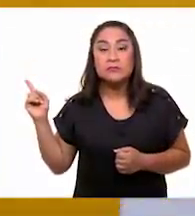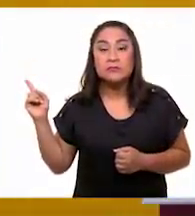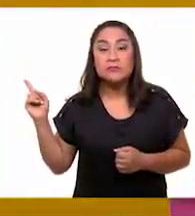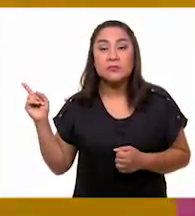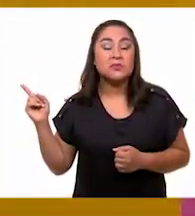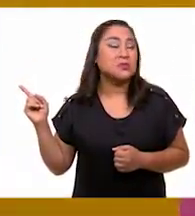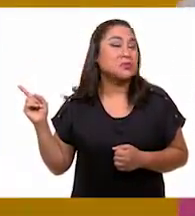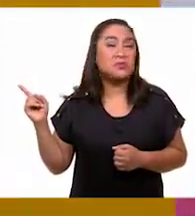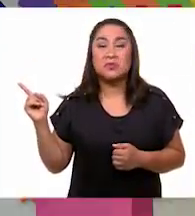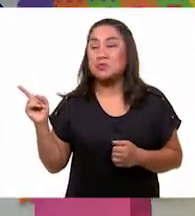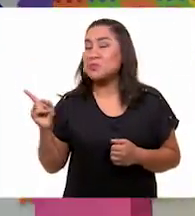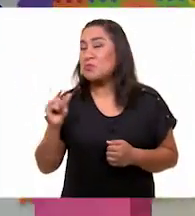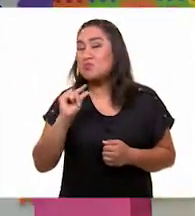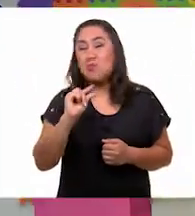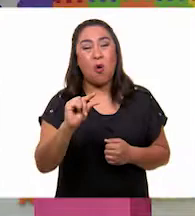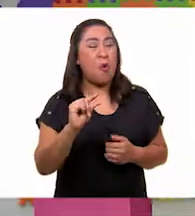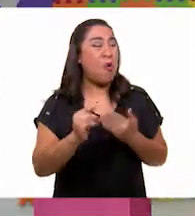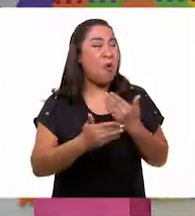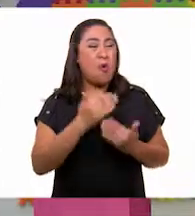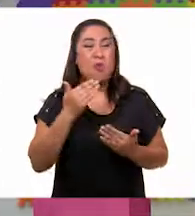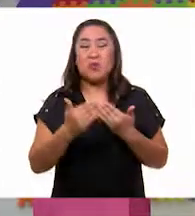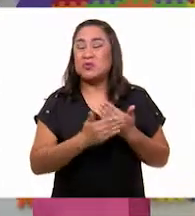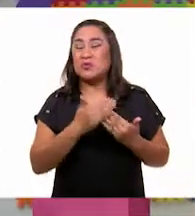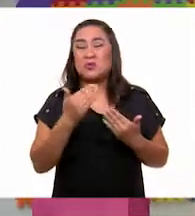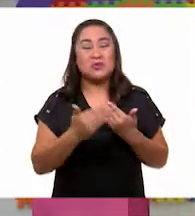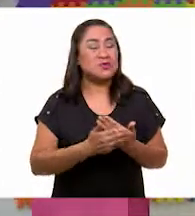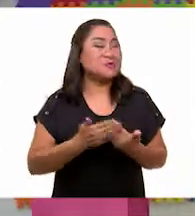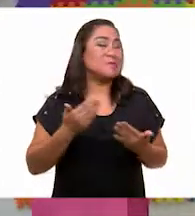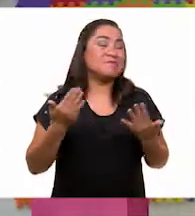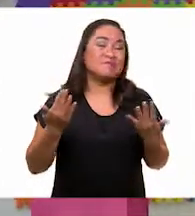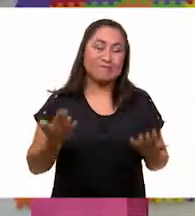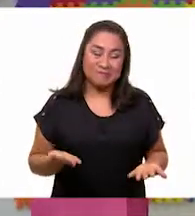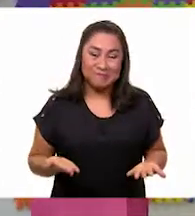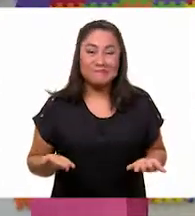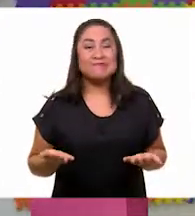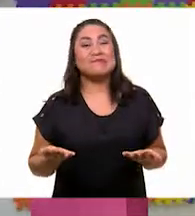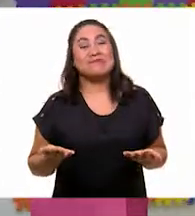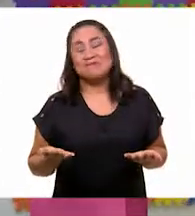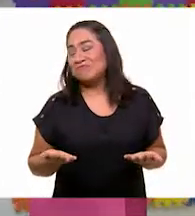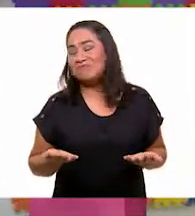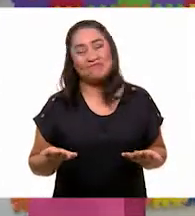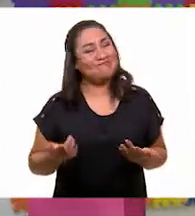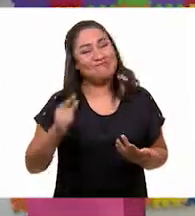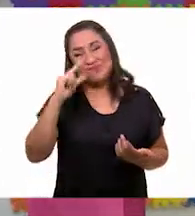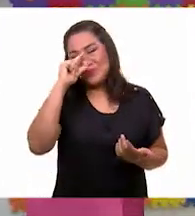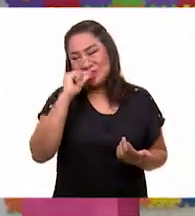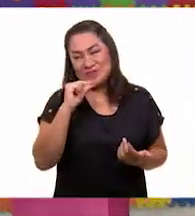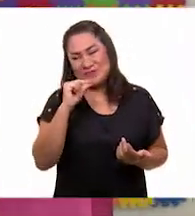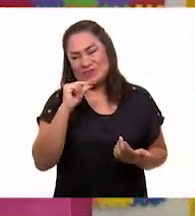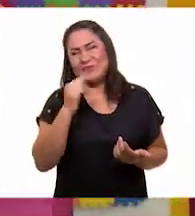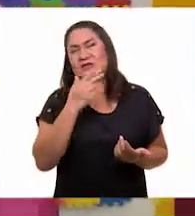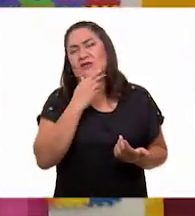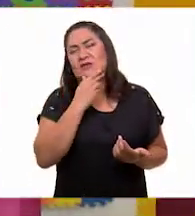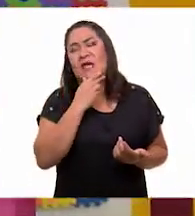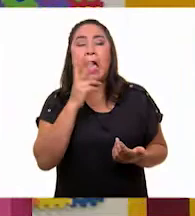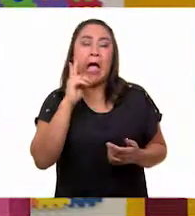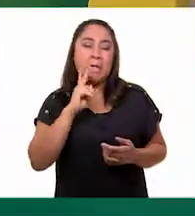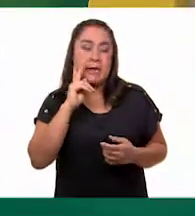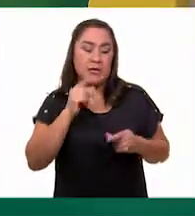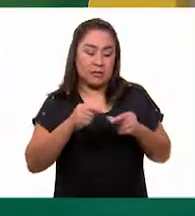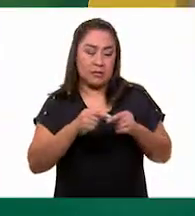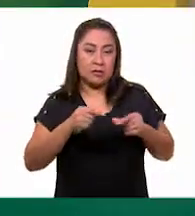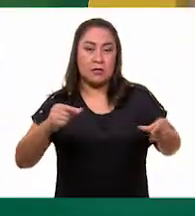Pues es muy poca, claro. Es muy poca. Por lo tanto, creo que no. Pero ¿y si trato de llenar el recipiente